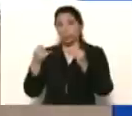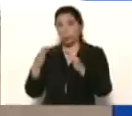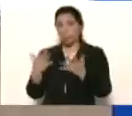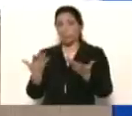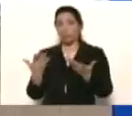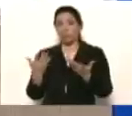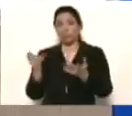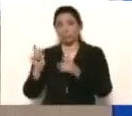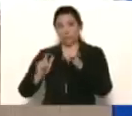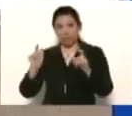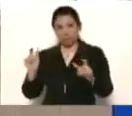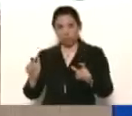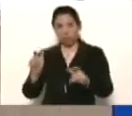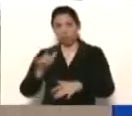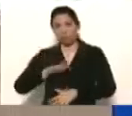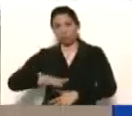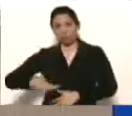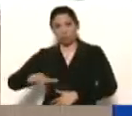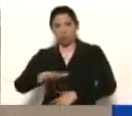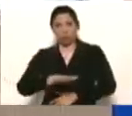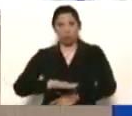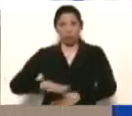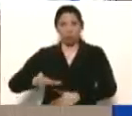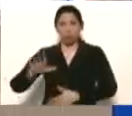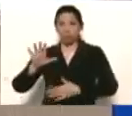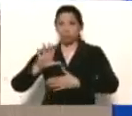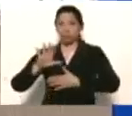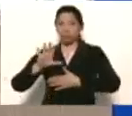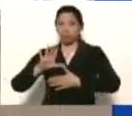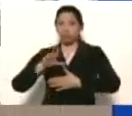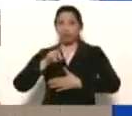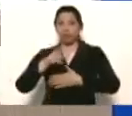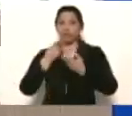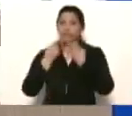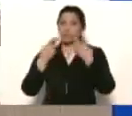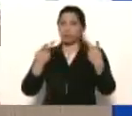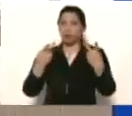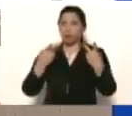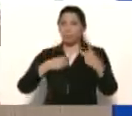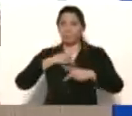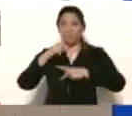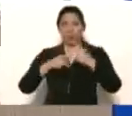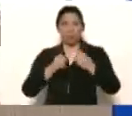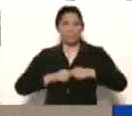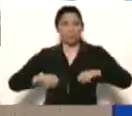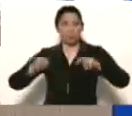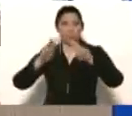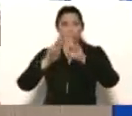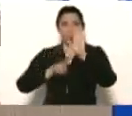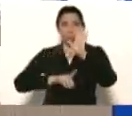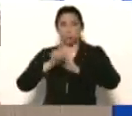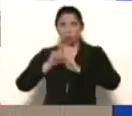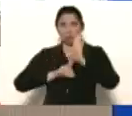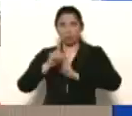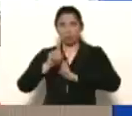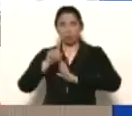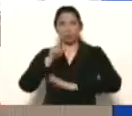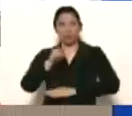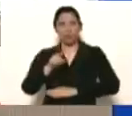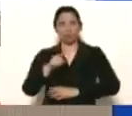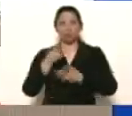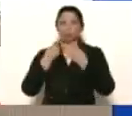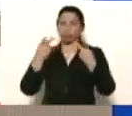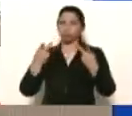casos de todo el continente así que este es el boletín del programa de naciones unidas para el desarrollo y es altamente auspicioso